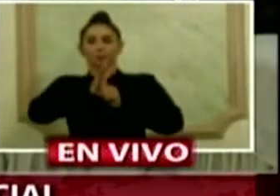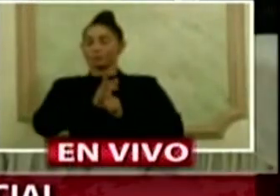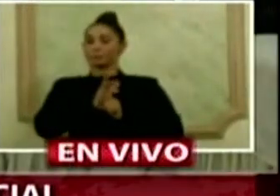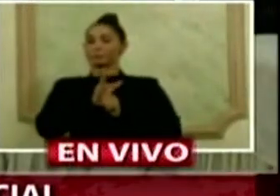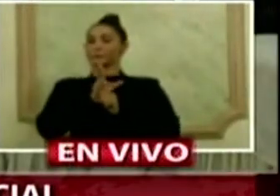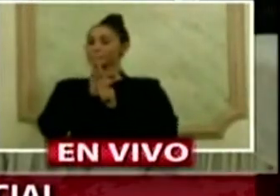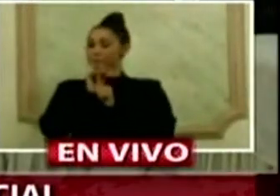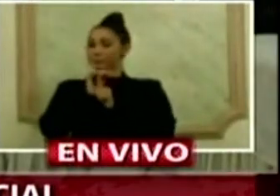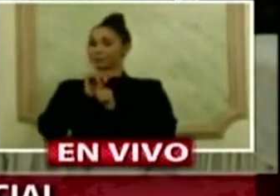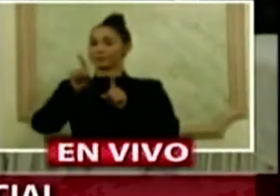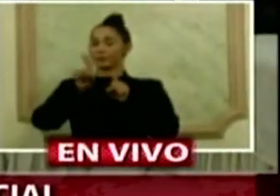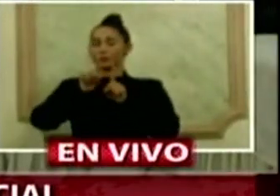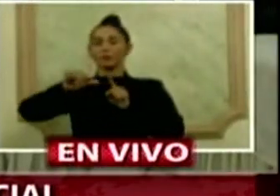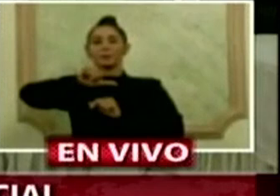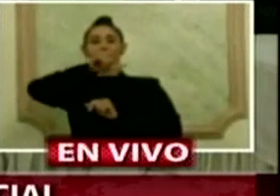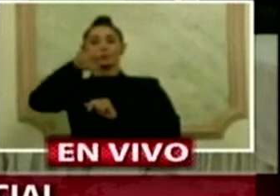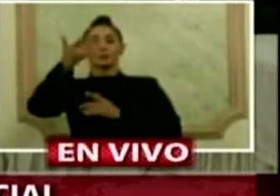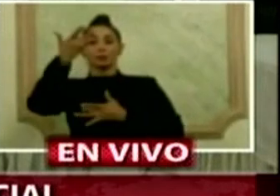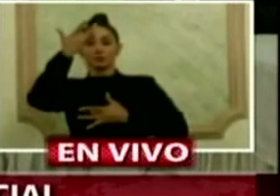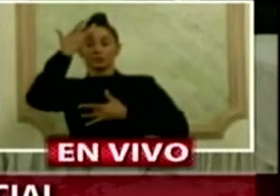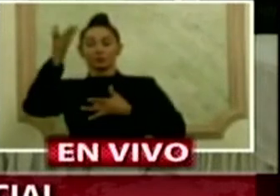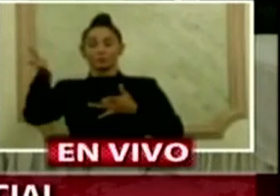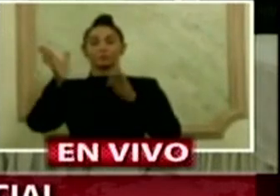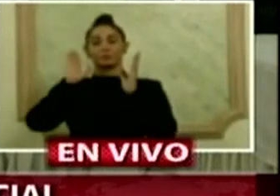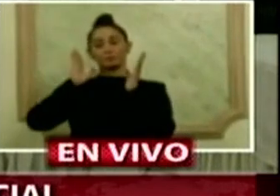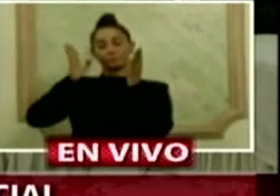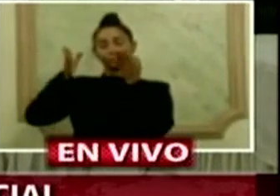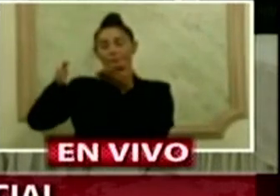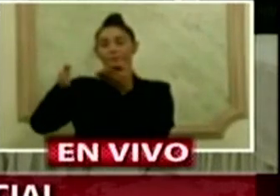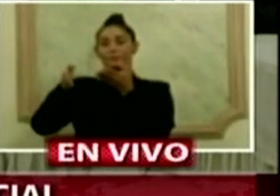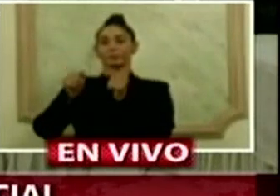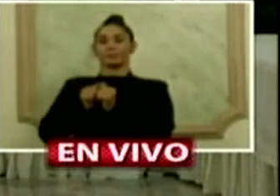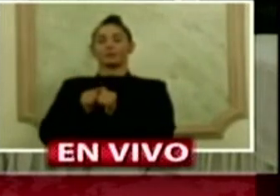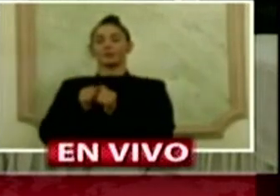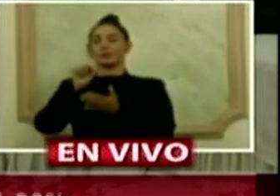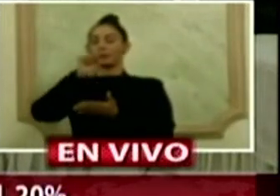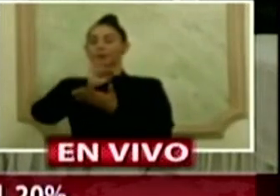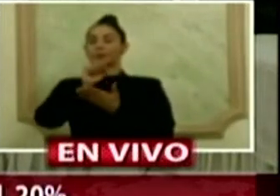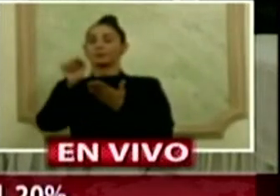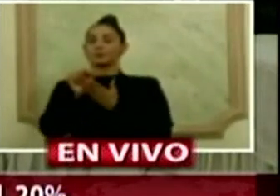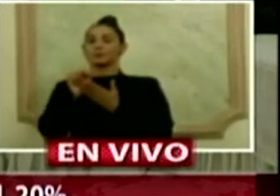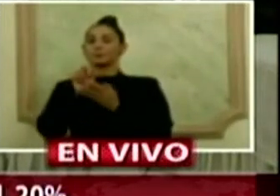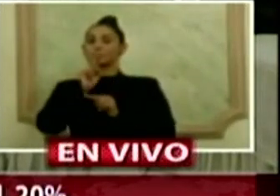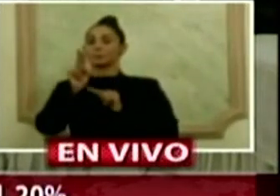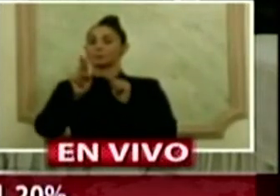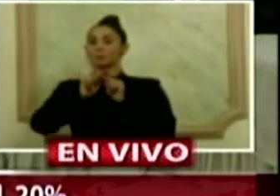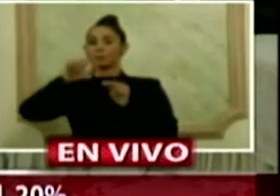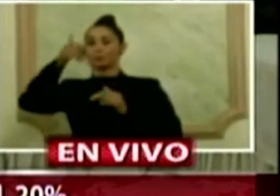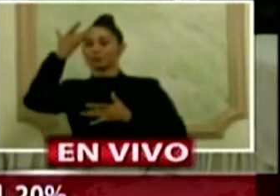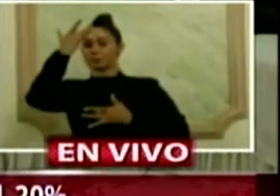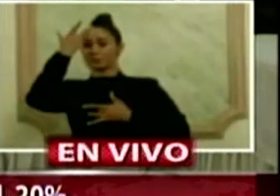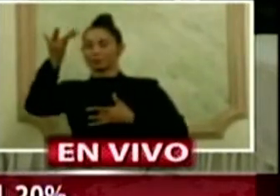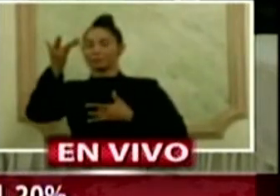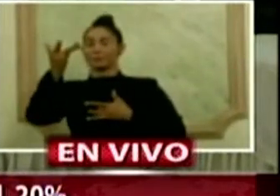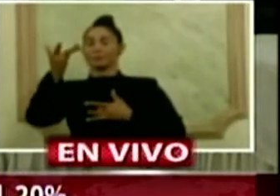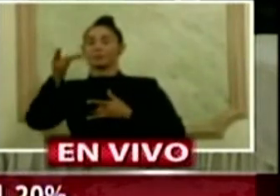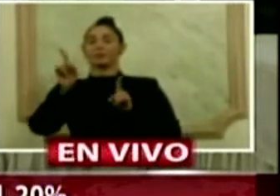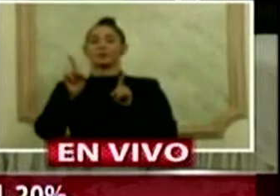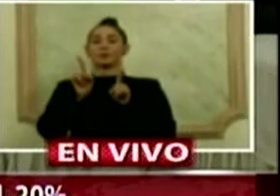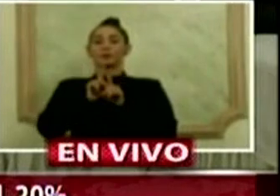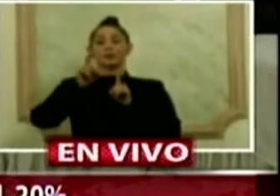sino que no podemos descuidar lo que es el sistema de salud con otras enfermedades y otras